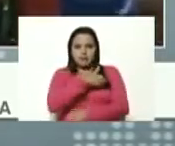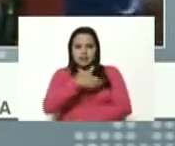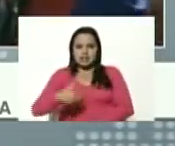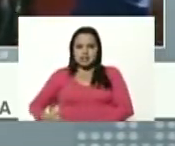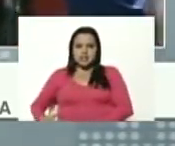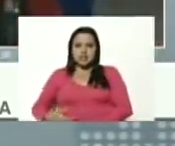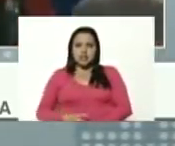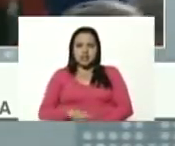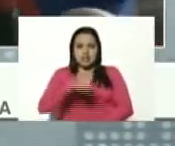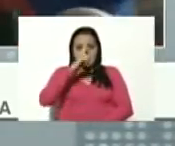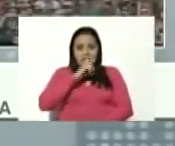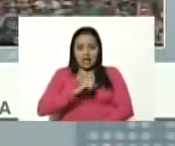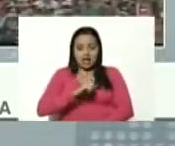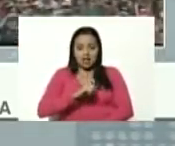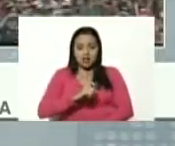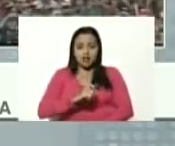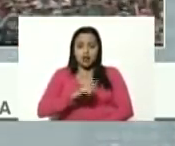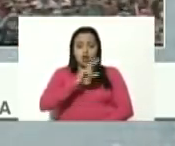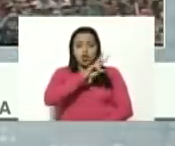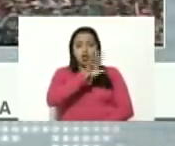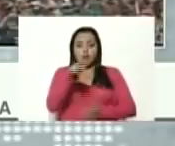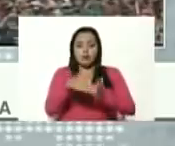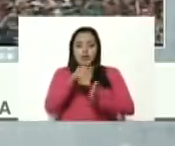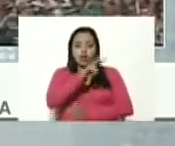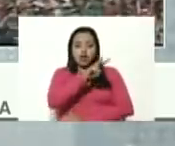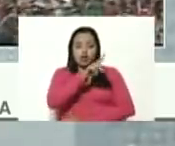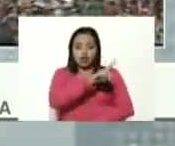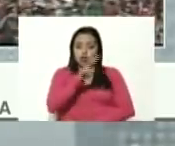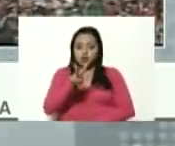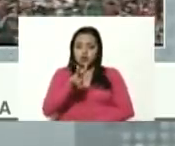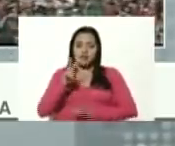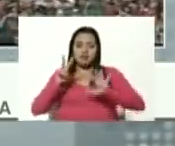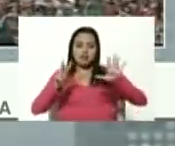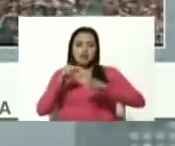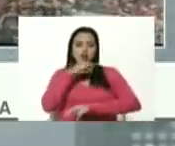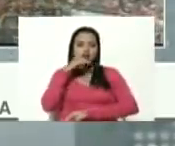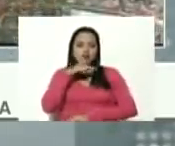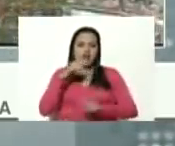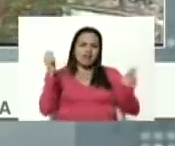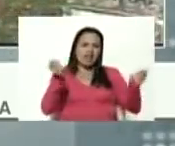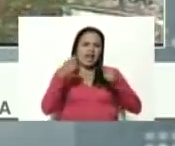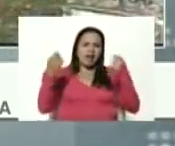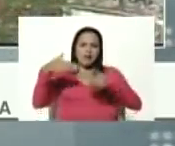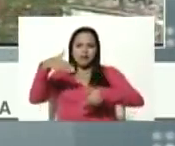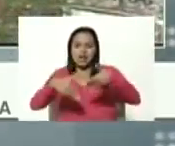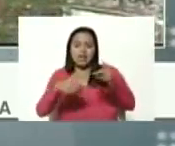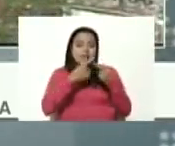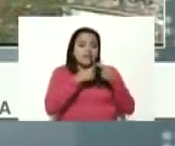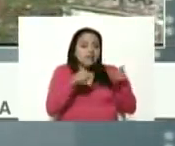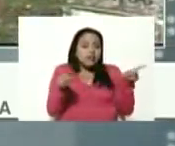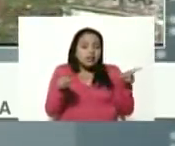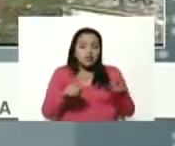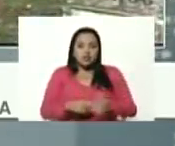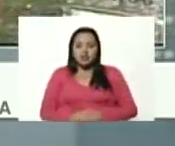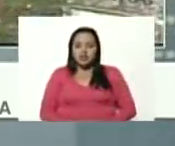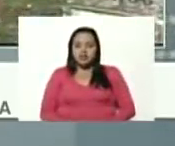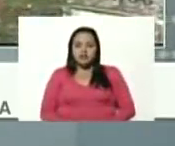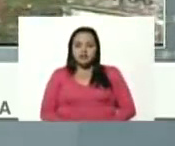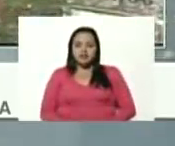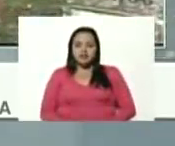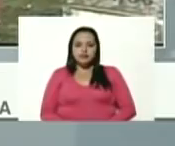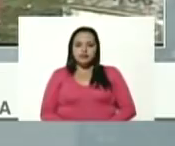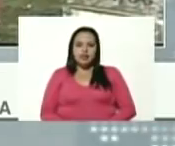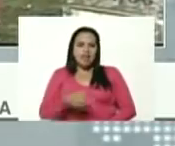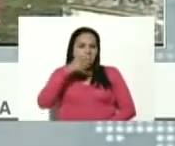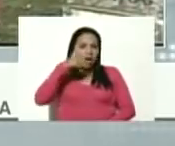presidencial del 7 de octubre del año 2012. Fue una campaña electoral atípica. El